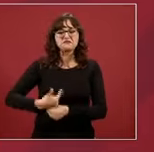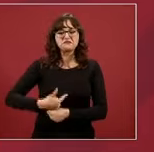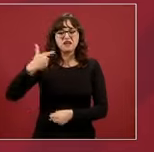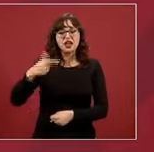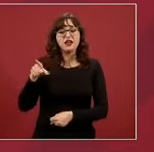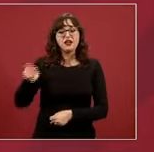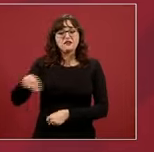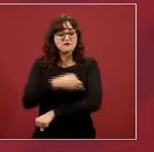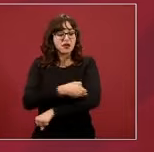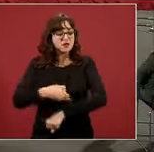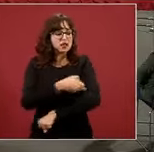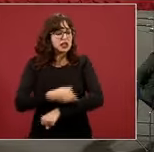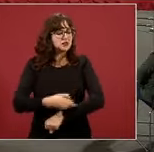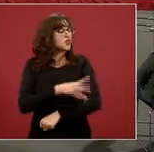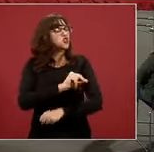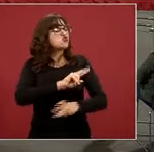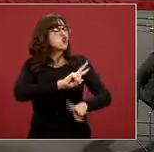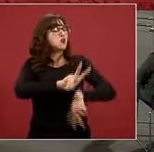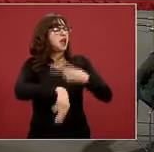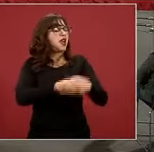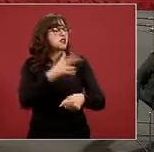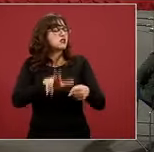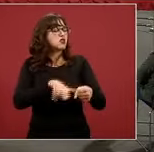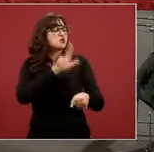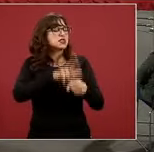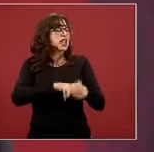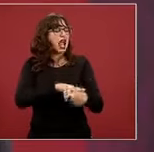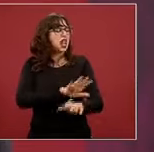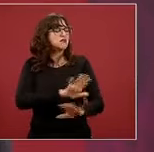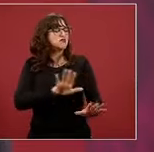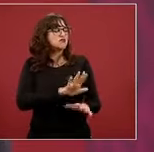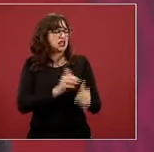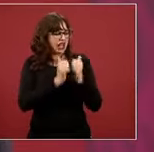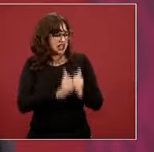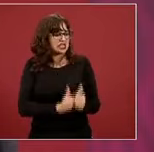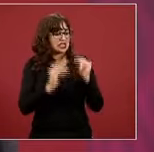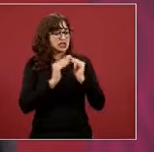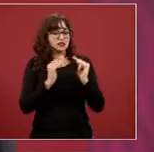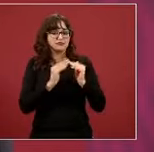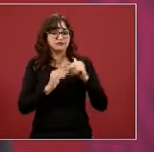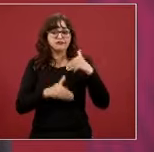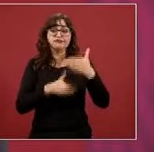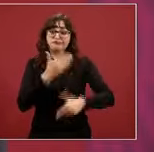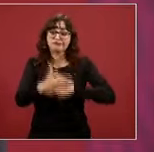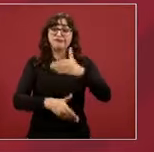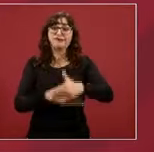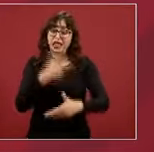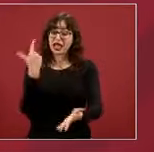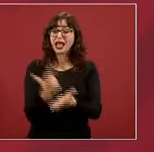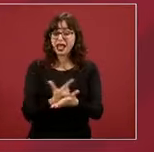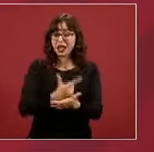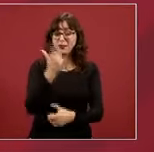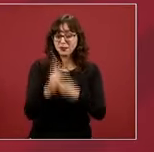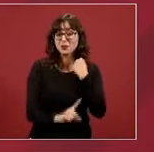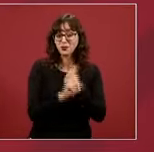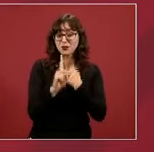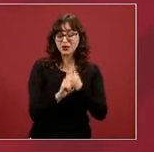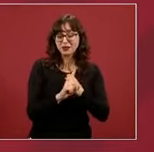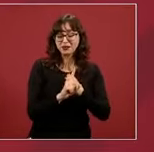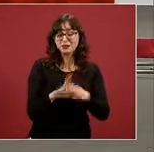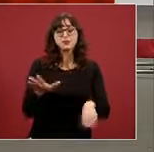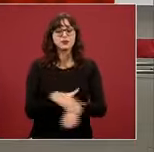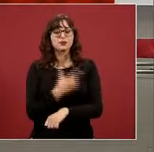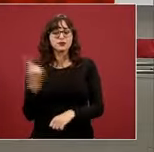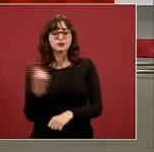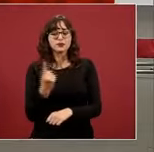motiven a ir al hospital tempranamente. Y esto tiene consecuencias, porque una parte muy importante de la mortalidad tiene que ver con